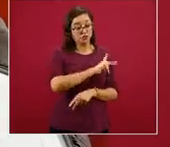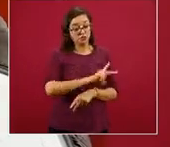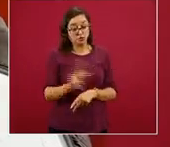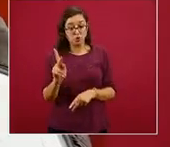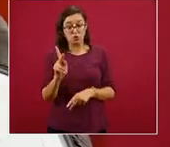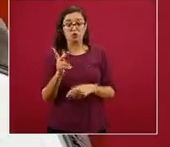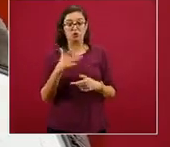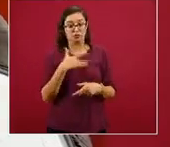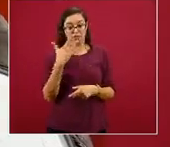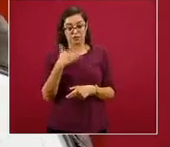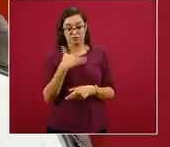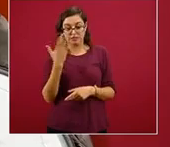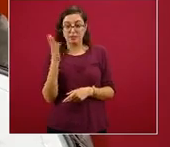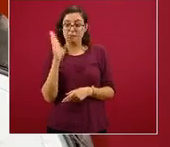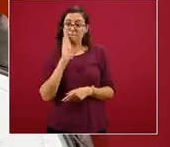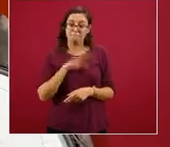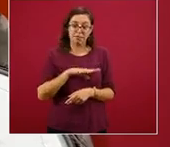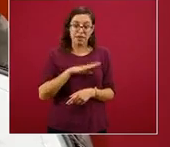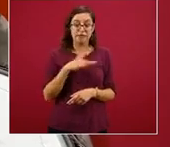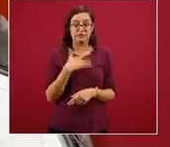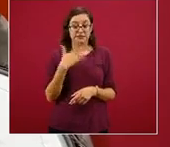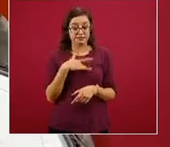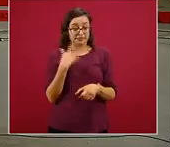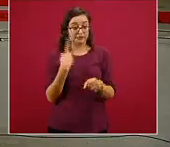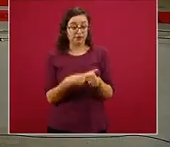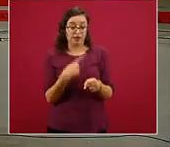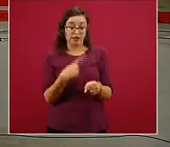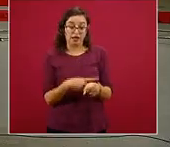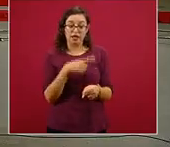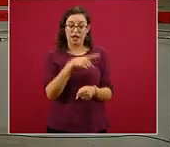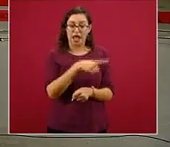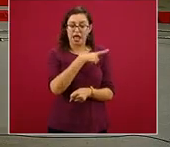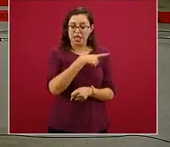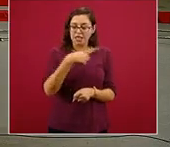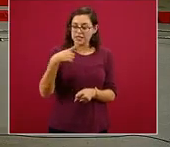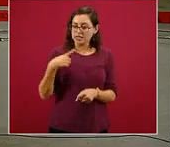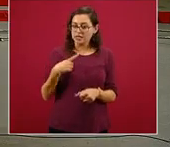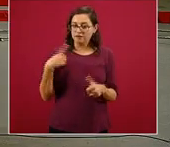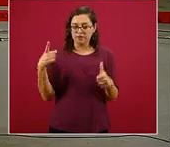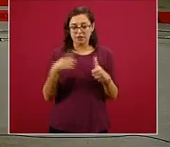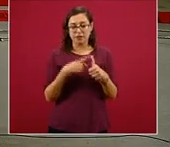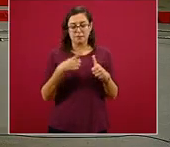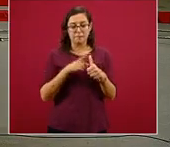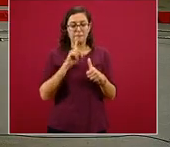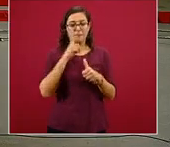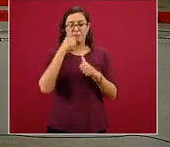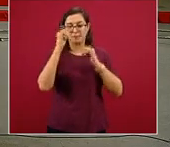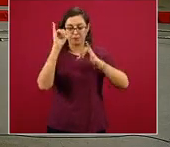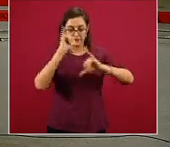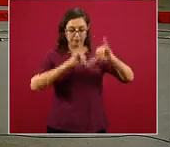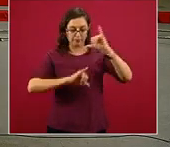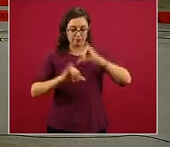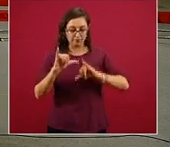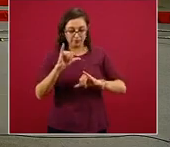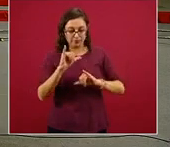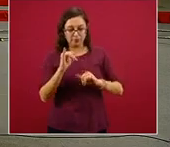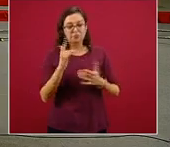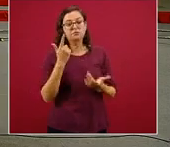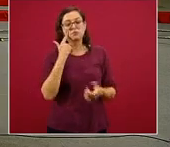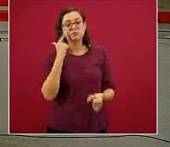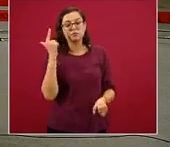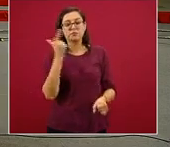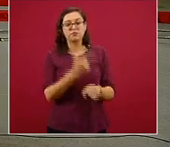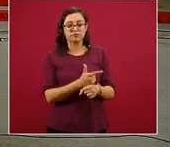que presentara signos y síntomas de enfermedad debía de ser muestreado, clasificado y entonces en su